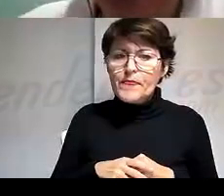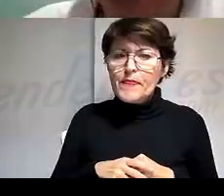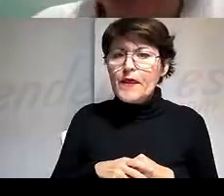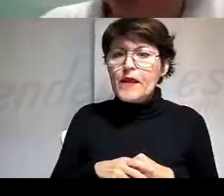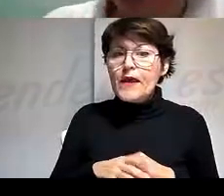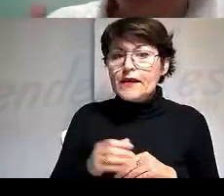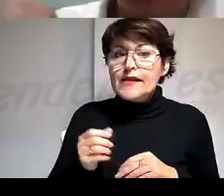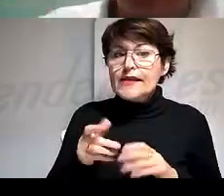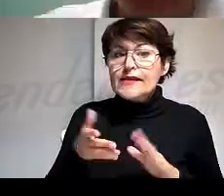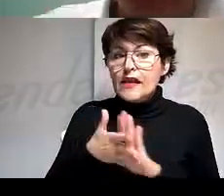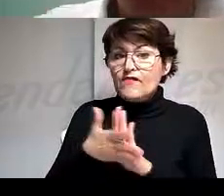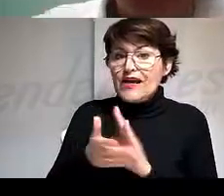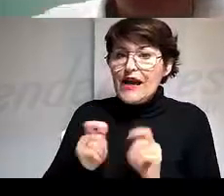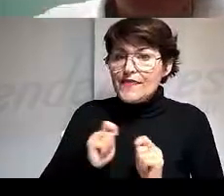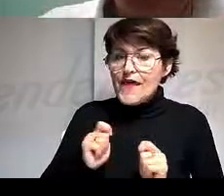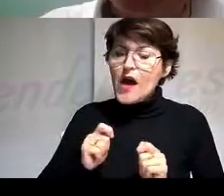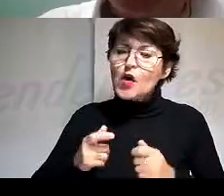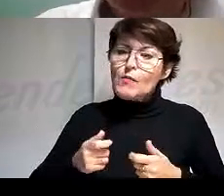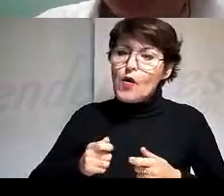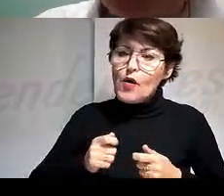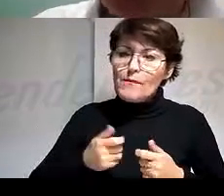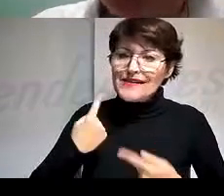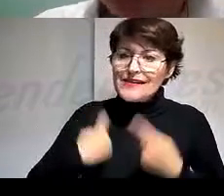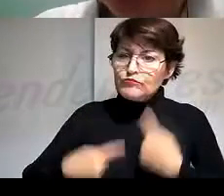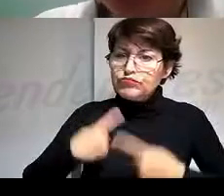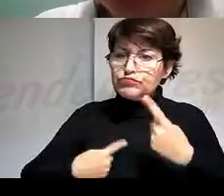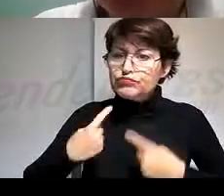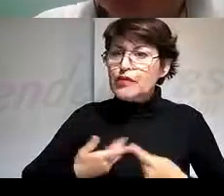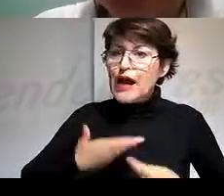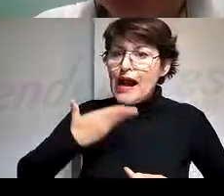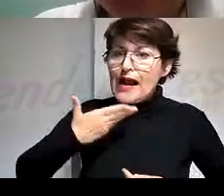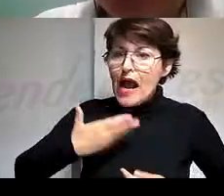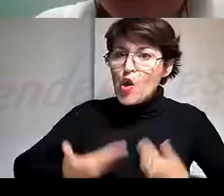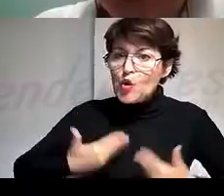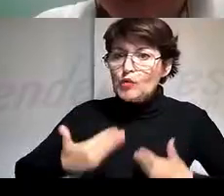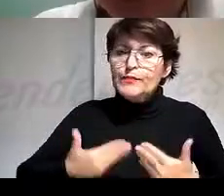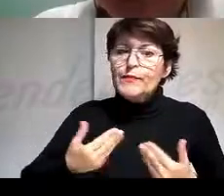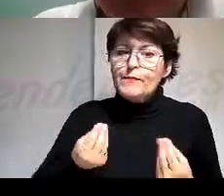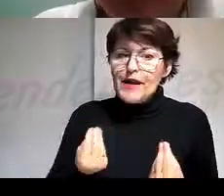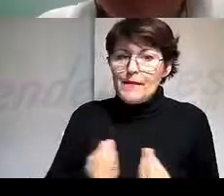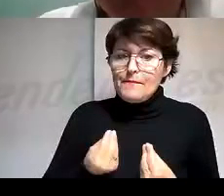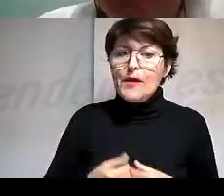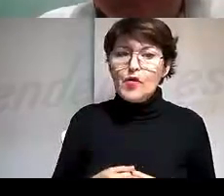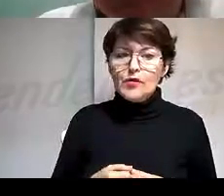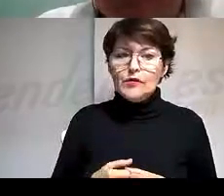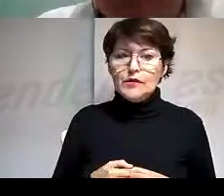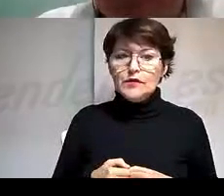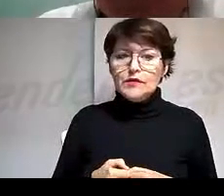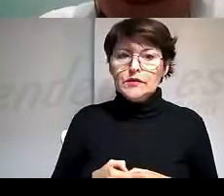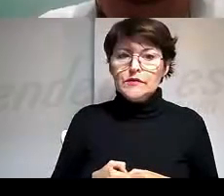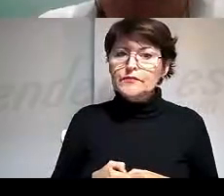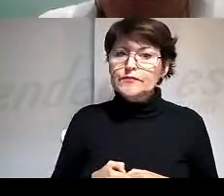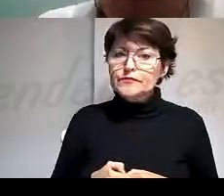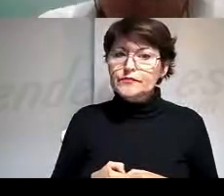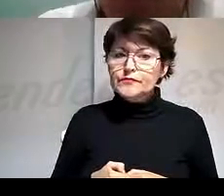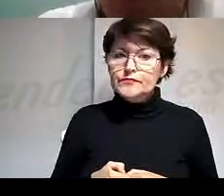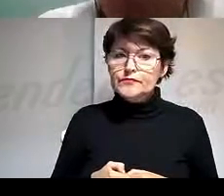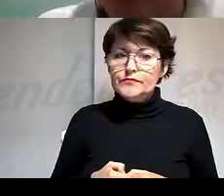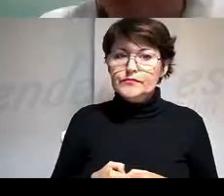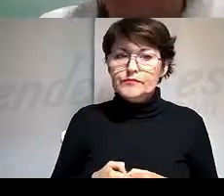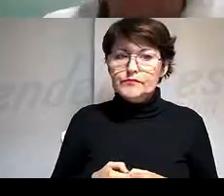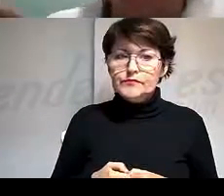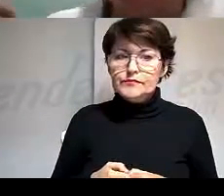Generador de calor. Lo que va a hacer es acelerar el metabolismo y vamos a obtener calor a base de los principios activos que tengamos en el cuerpo en